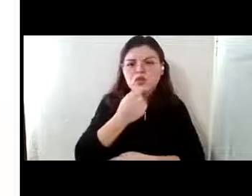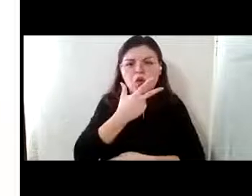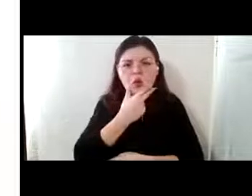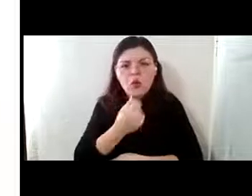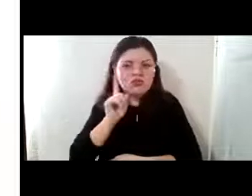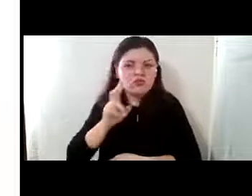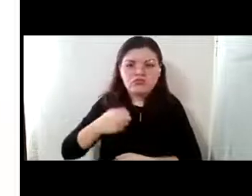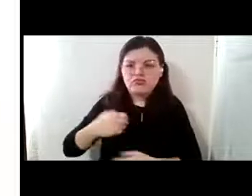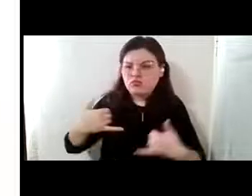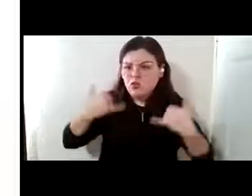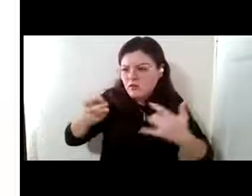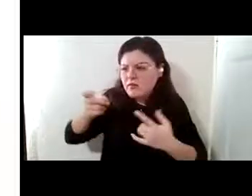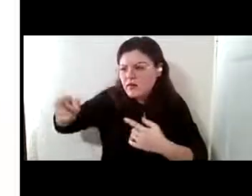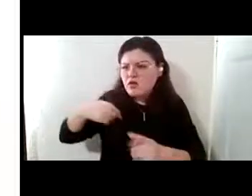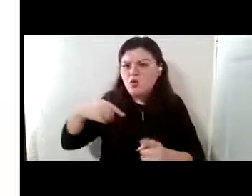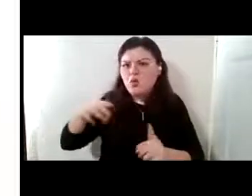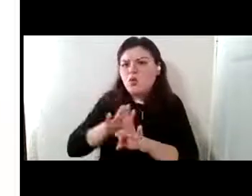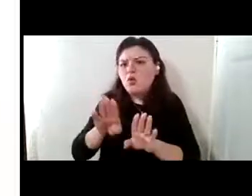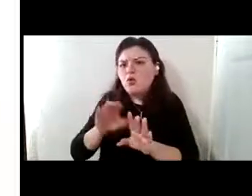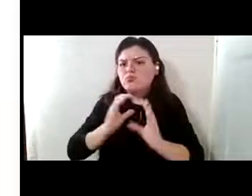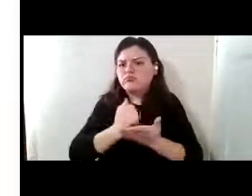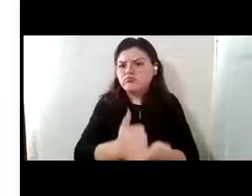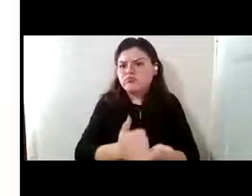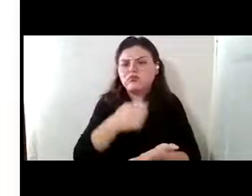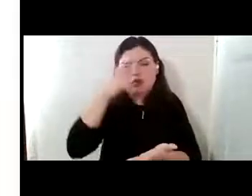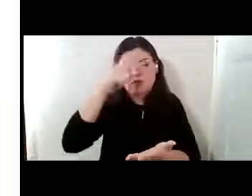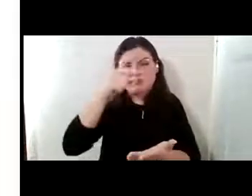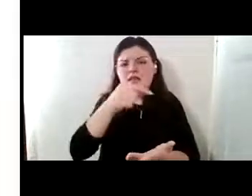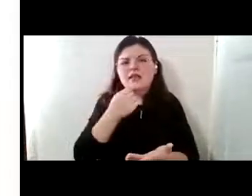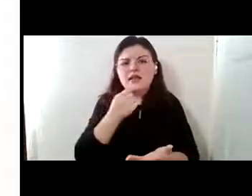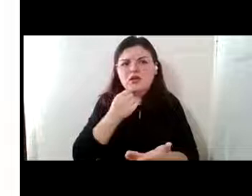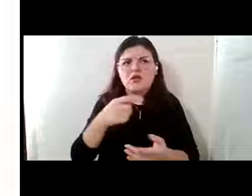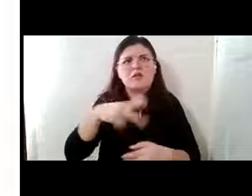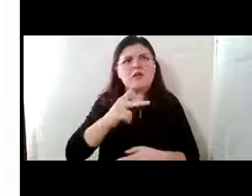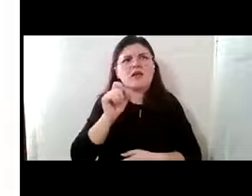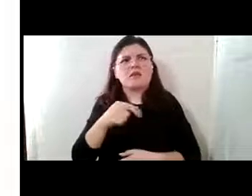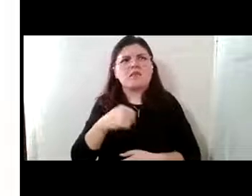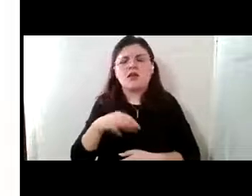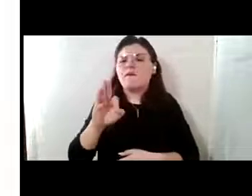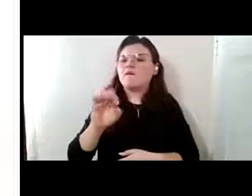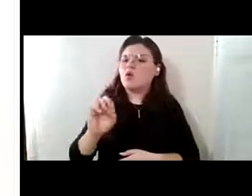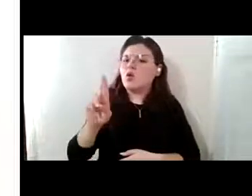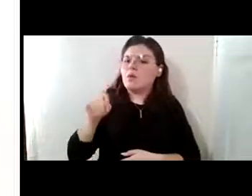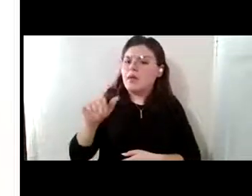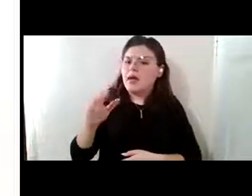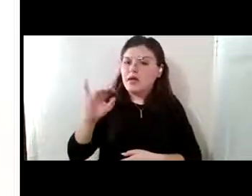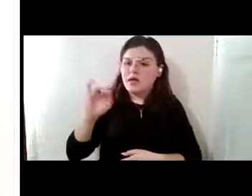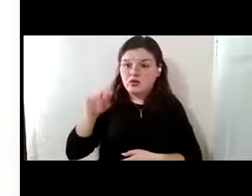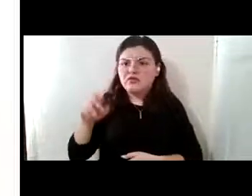estoy incidiendo? ¿Y qué tenemos o qué entendemos por formación en realidad? Si nos vamos a pensar dentro de la